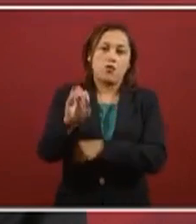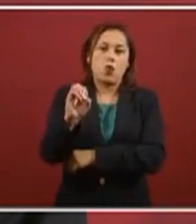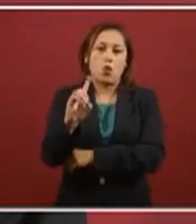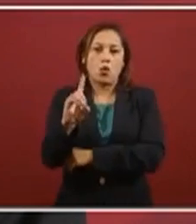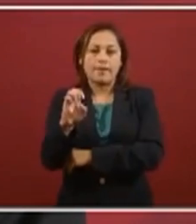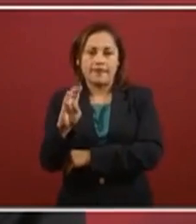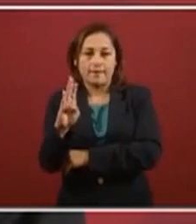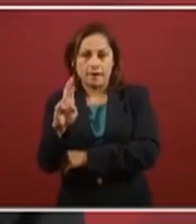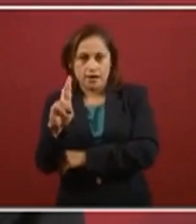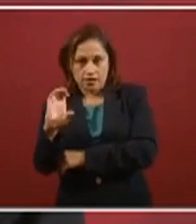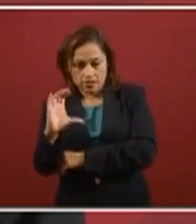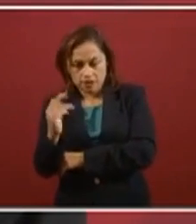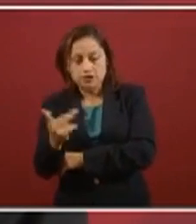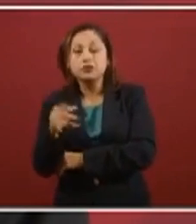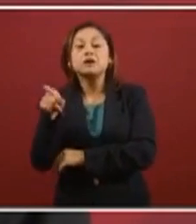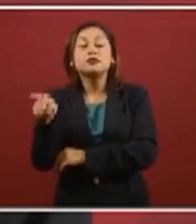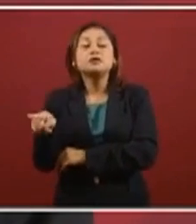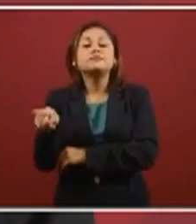tenían